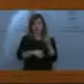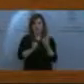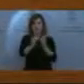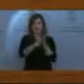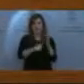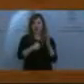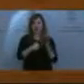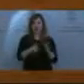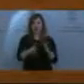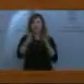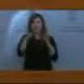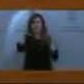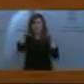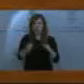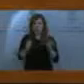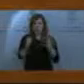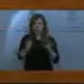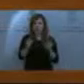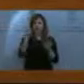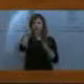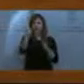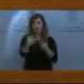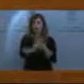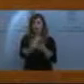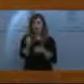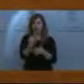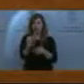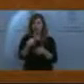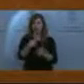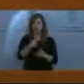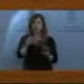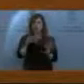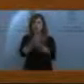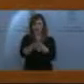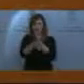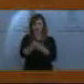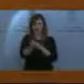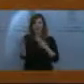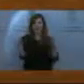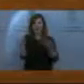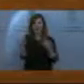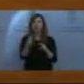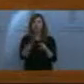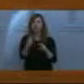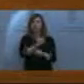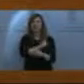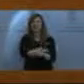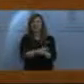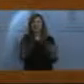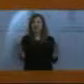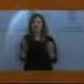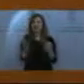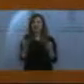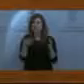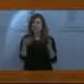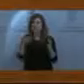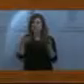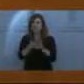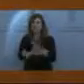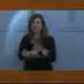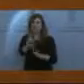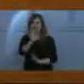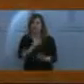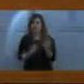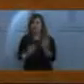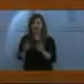afirmación rotunda, creo que merece una explicación y se la voy a dar. Mira, ¿qué es una política deportiva? Una política deportiva es una toma de decisiones